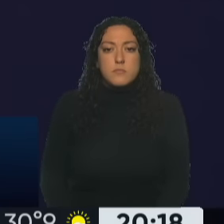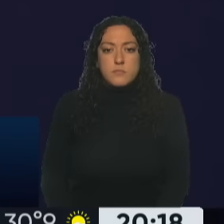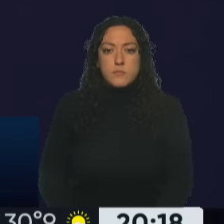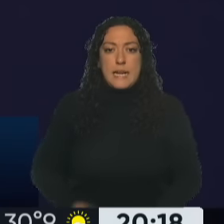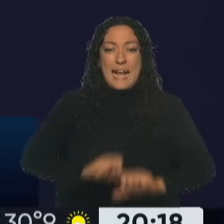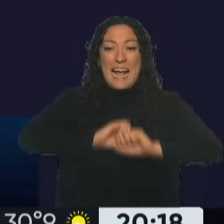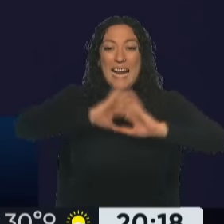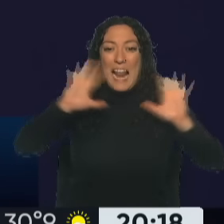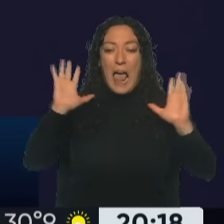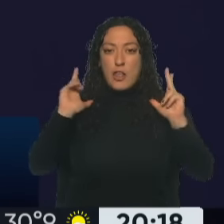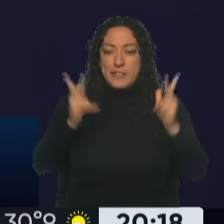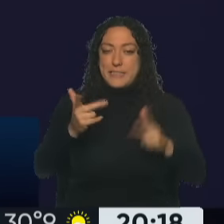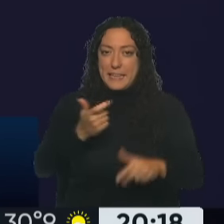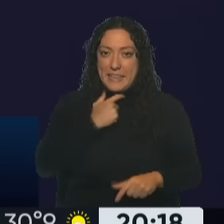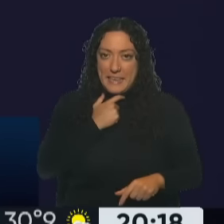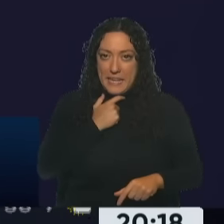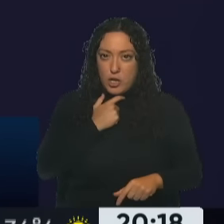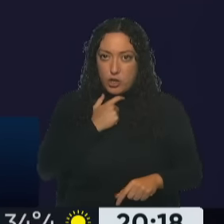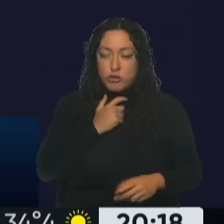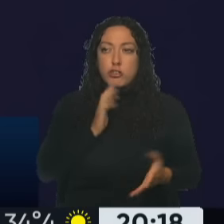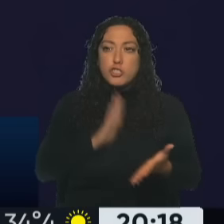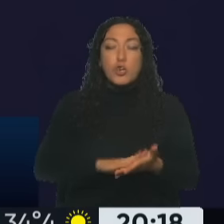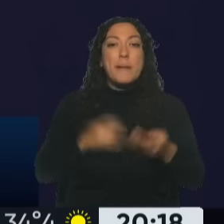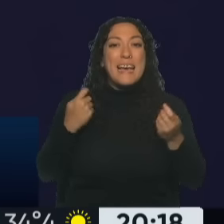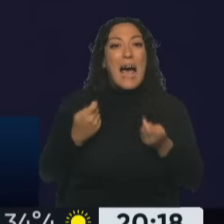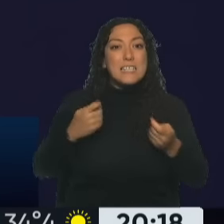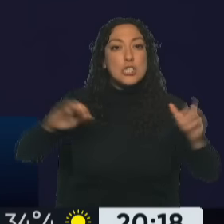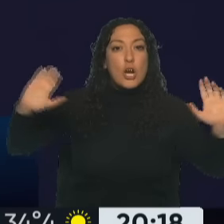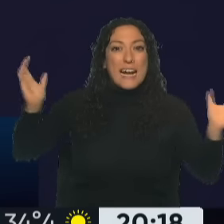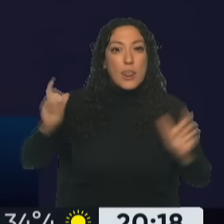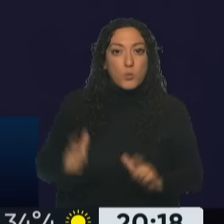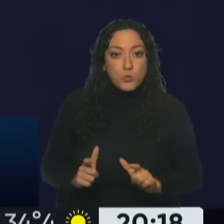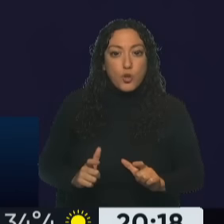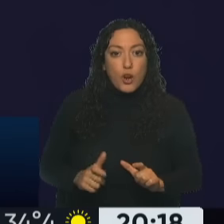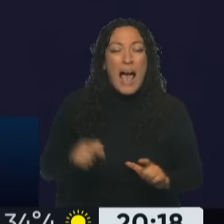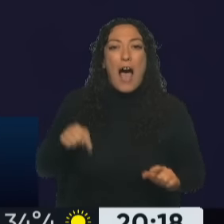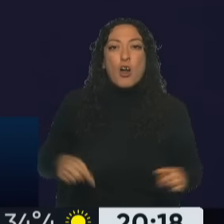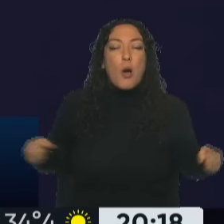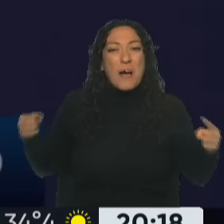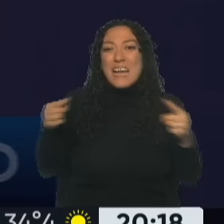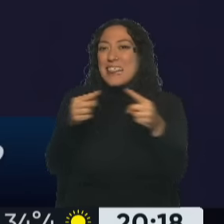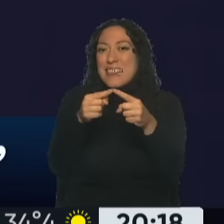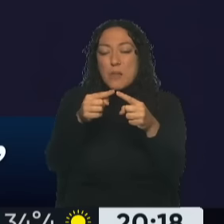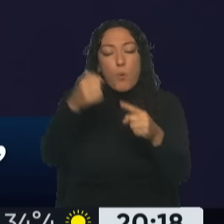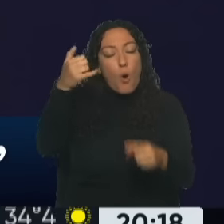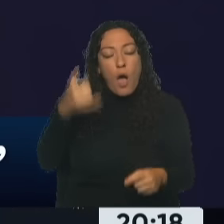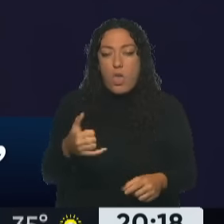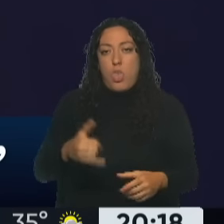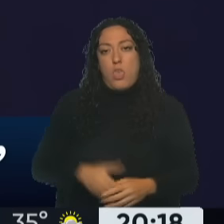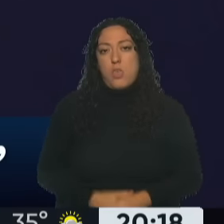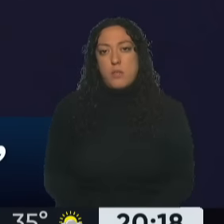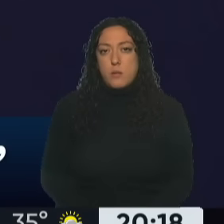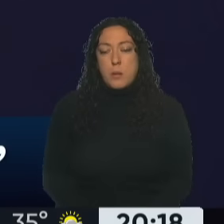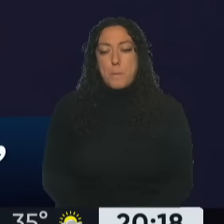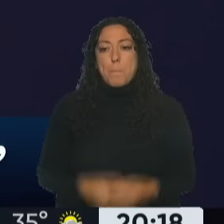claro que lo que es esta reducción de gastos hoy tiene un sentido si porque